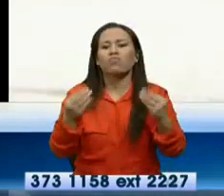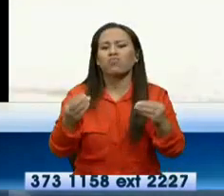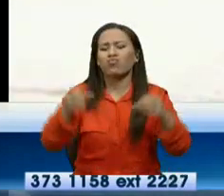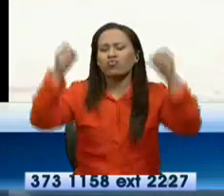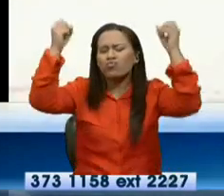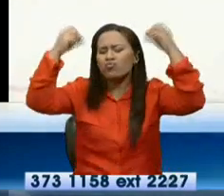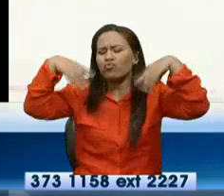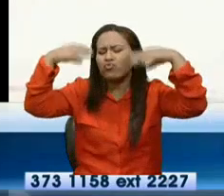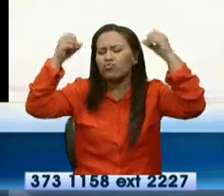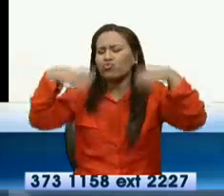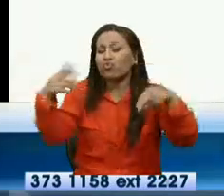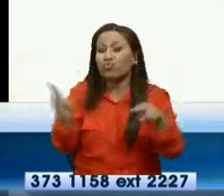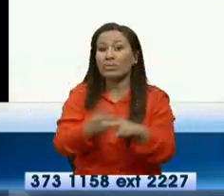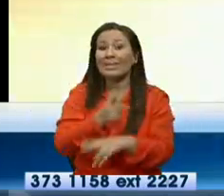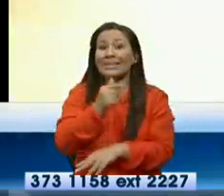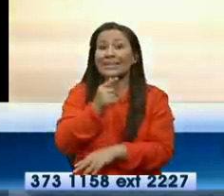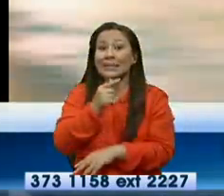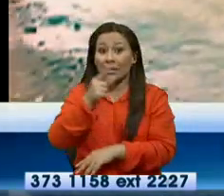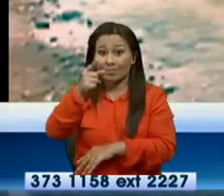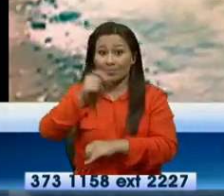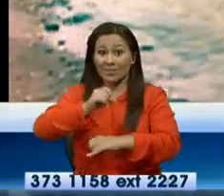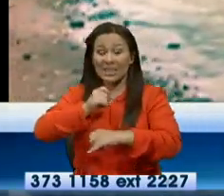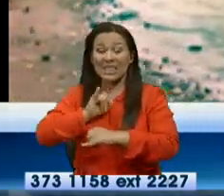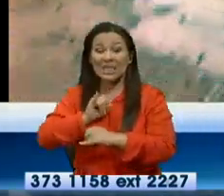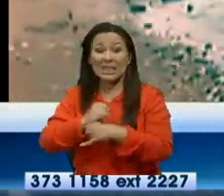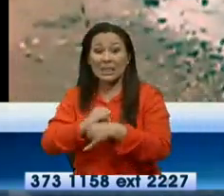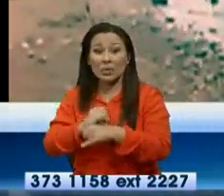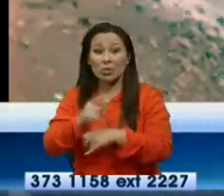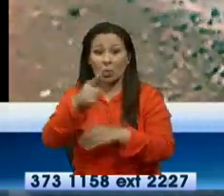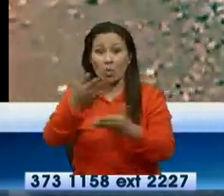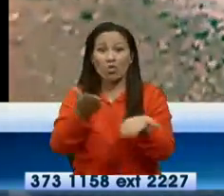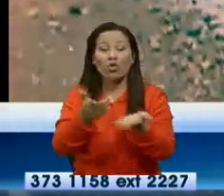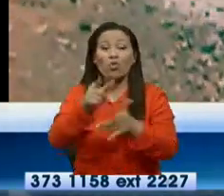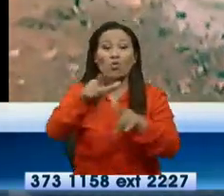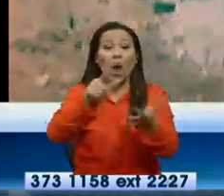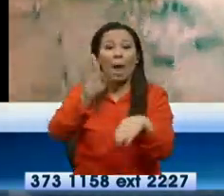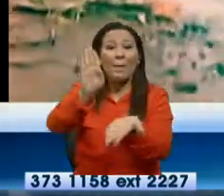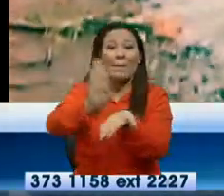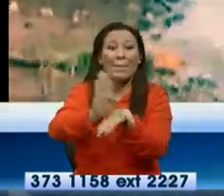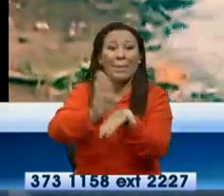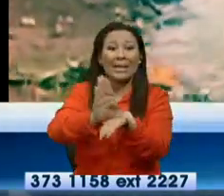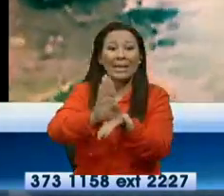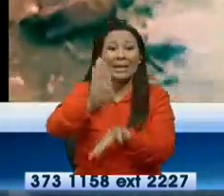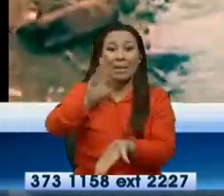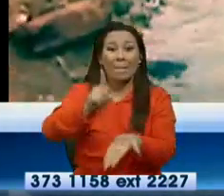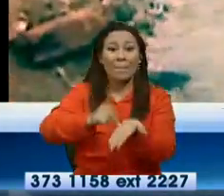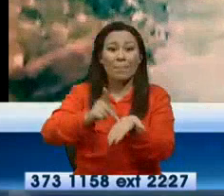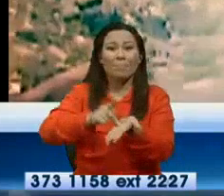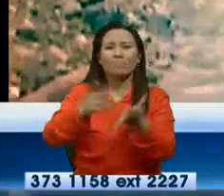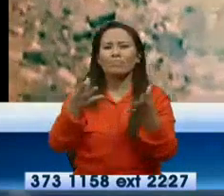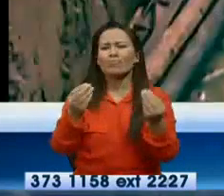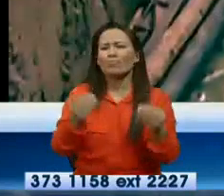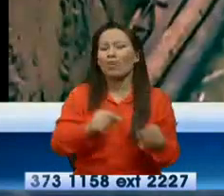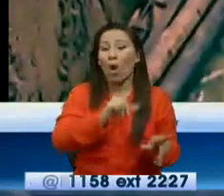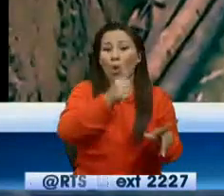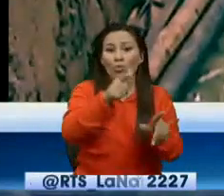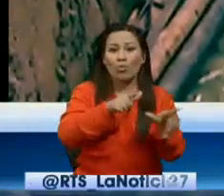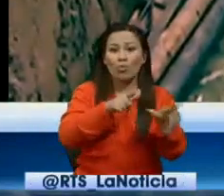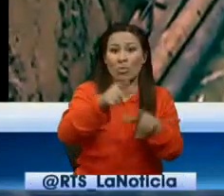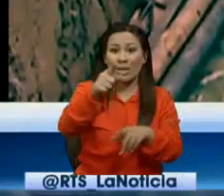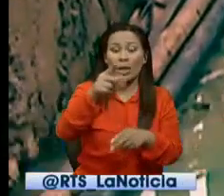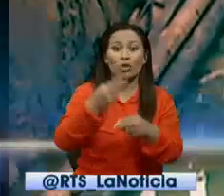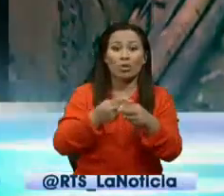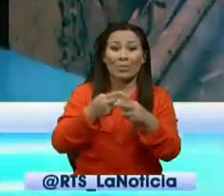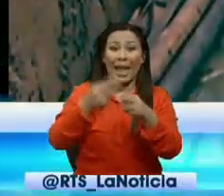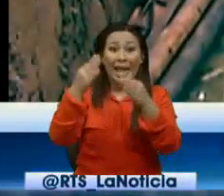de Meteorología e Hidrología. En Flor de Bastión, algunas calles quedaron bajo el agua y entró a viviendas como la de Álvaro